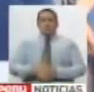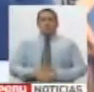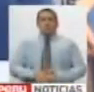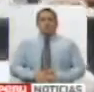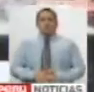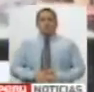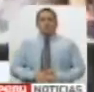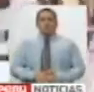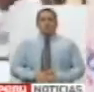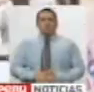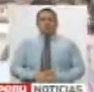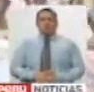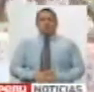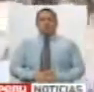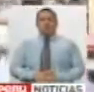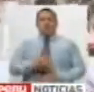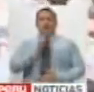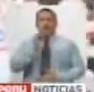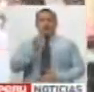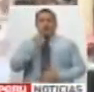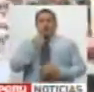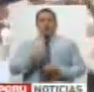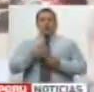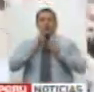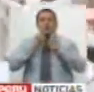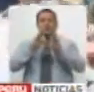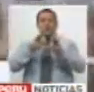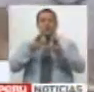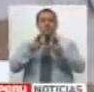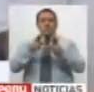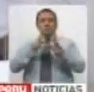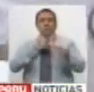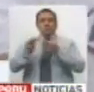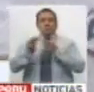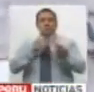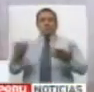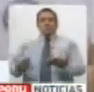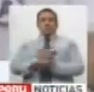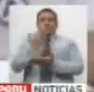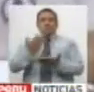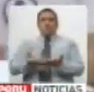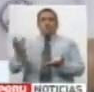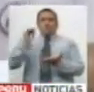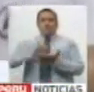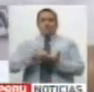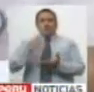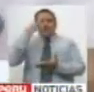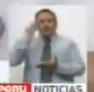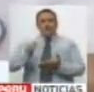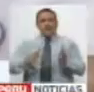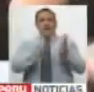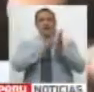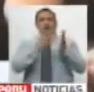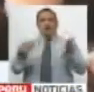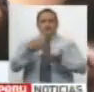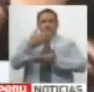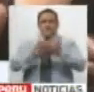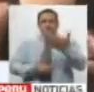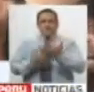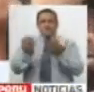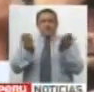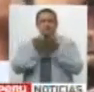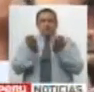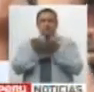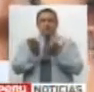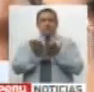me están denunciando. De esta manera respondió César Acuña por el nuevo caso de plagio en el que se ve envuelto. Esta vez